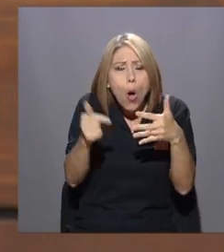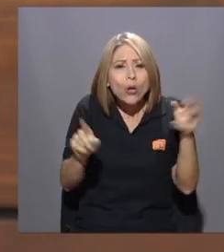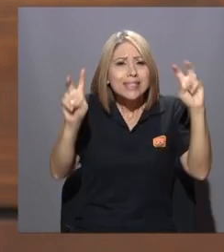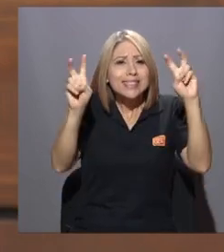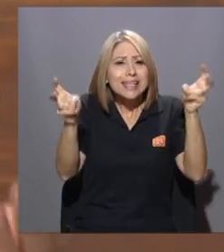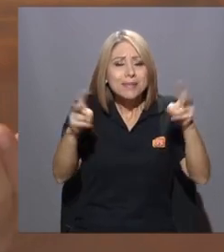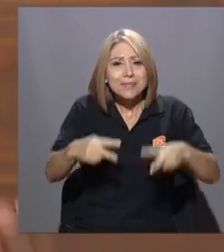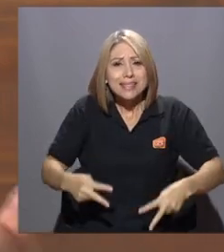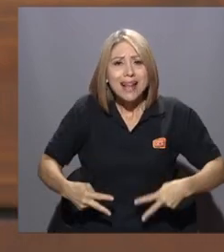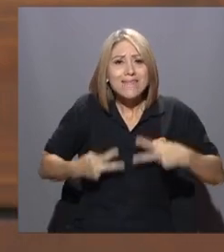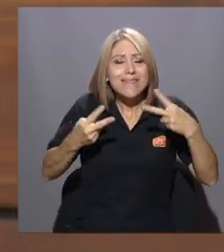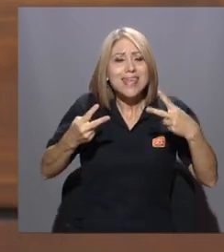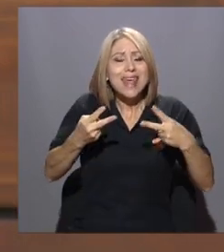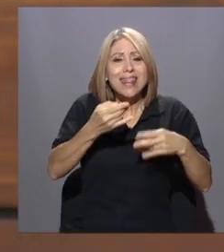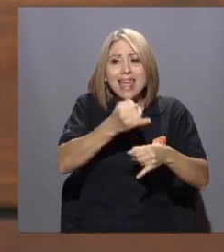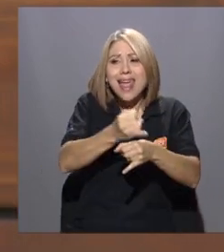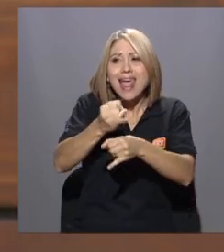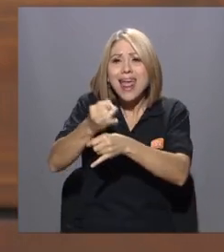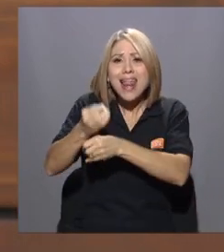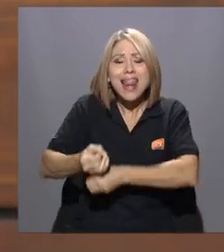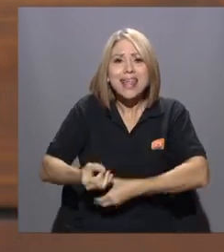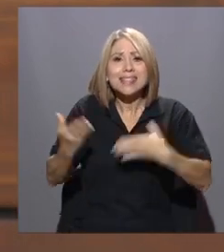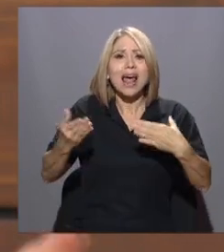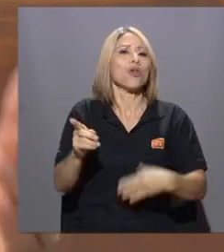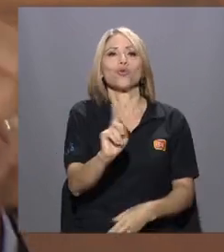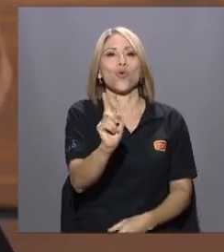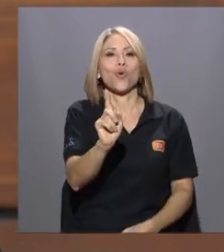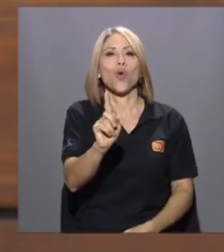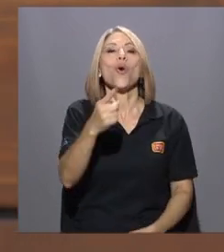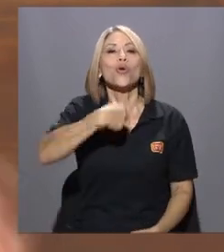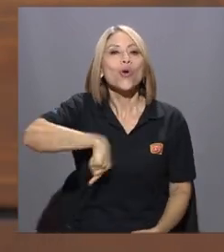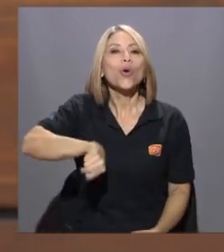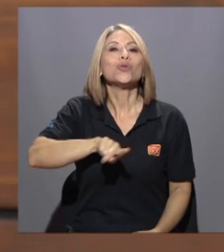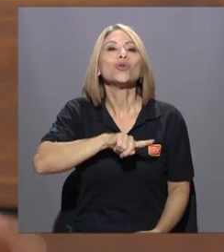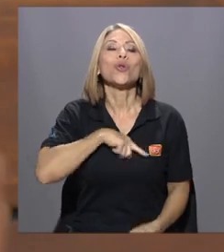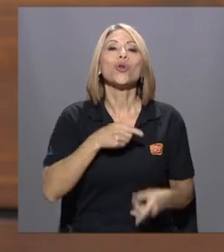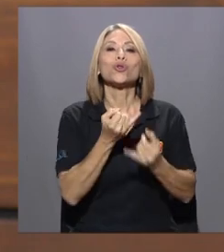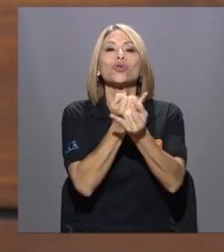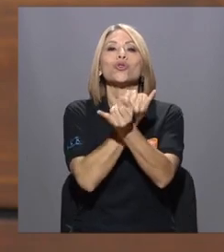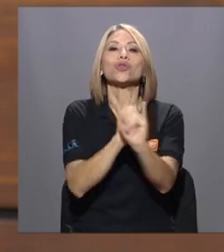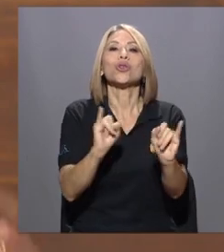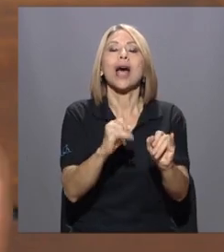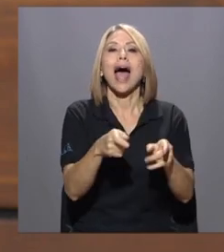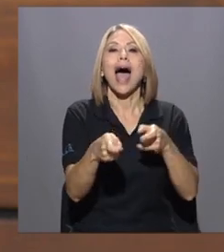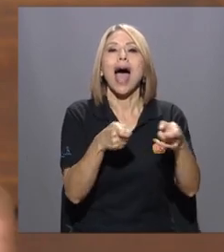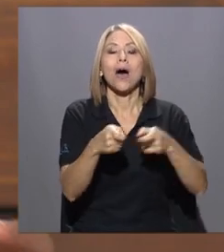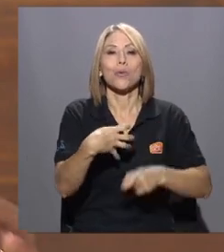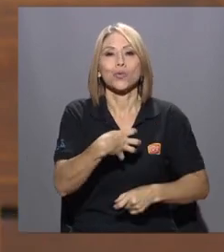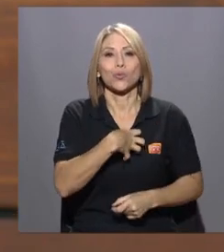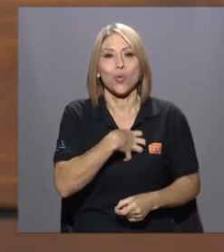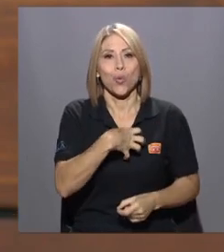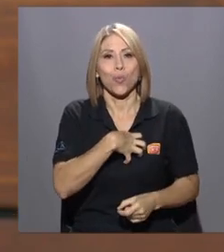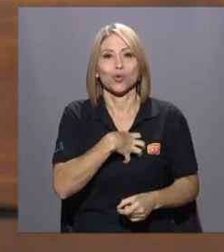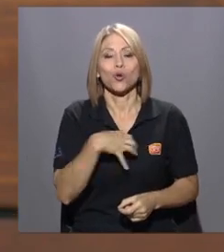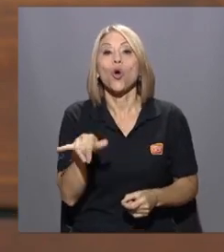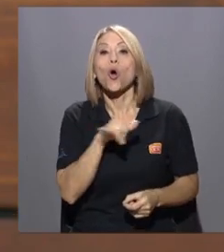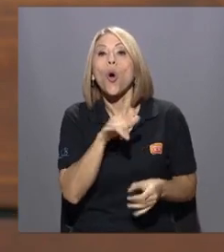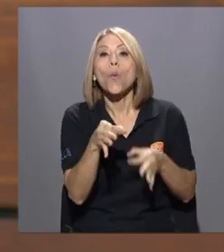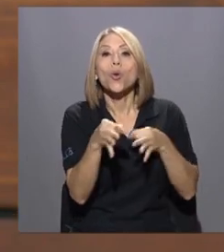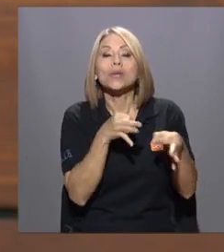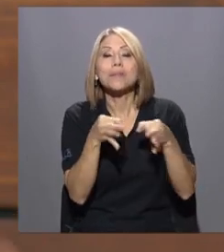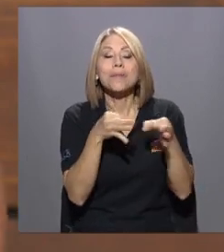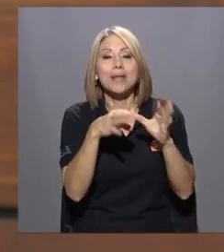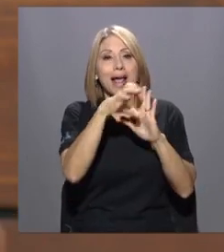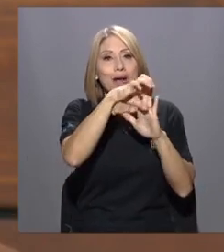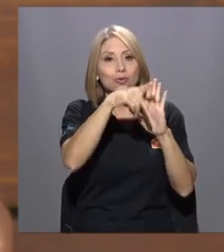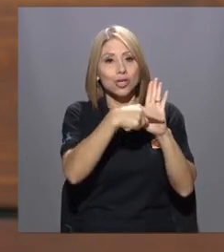del Estado. No, nosotros somos autónomos en el sentido en que lo explicita la Constitución